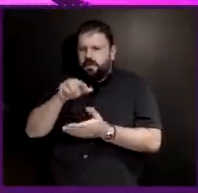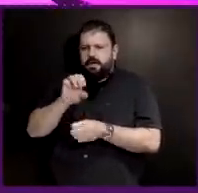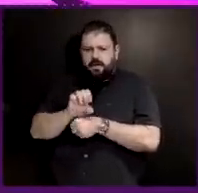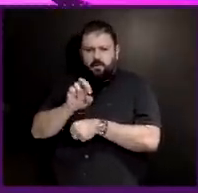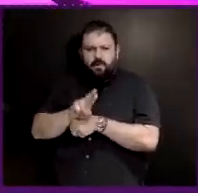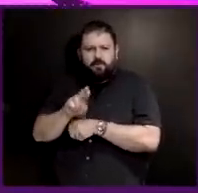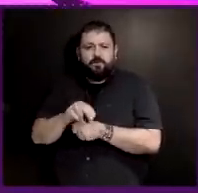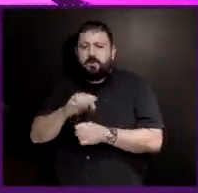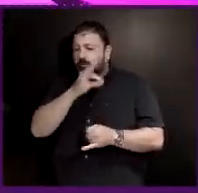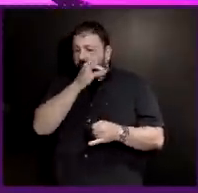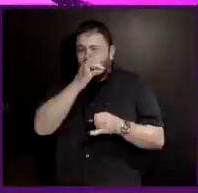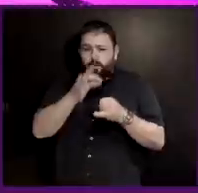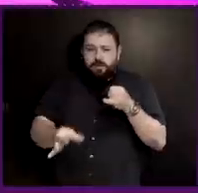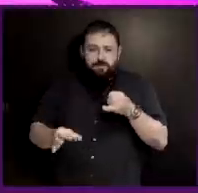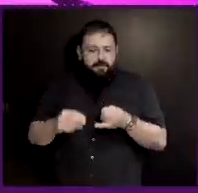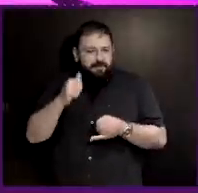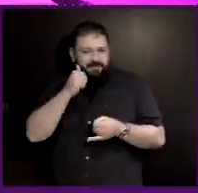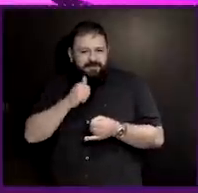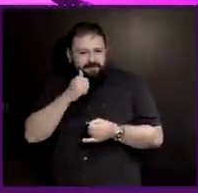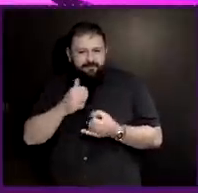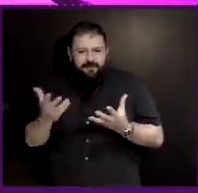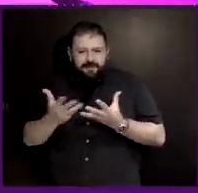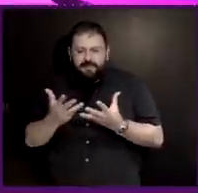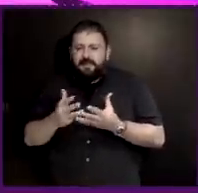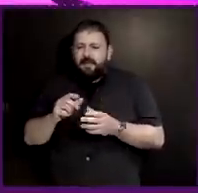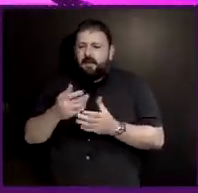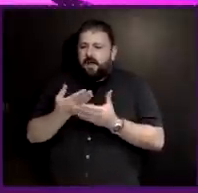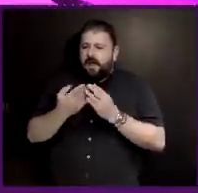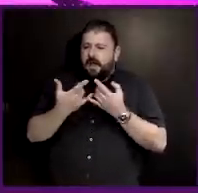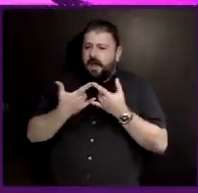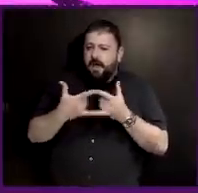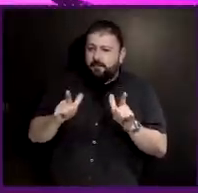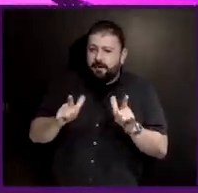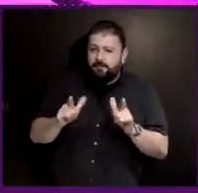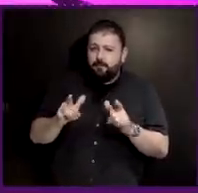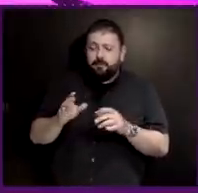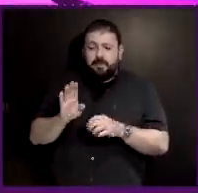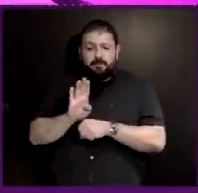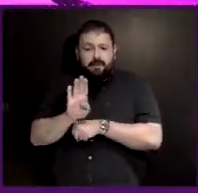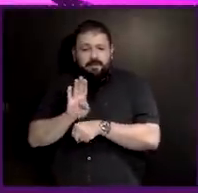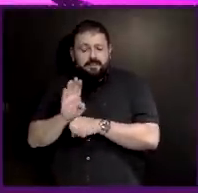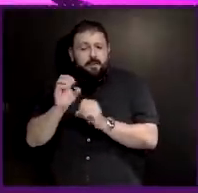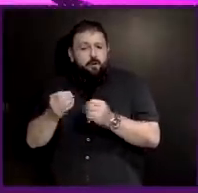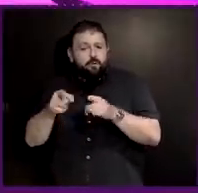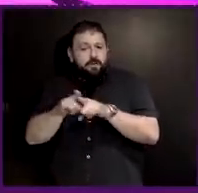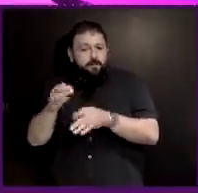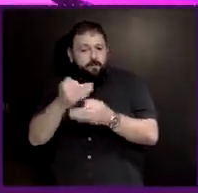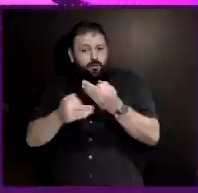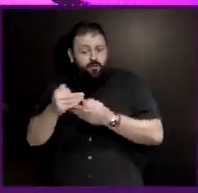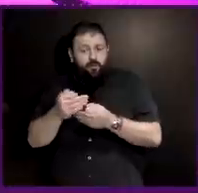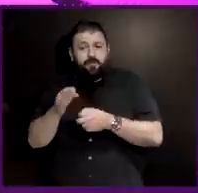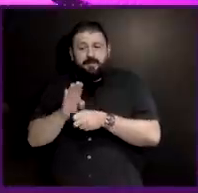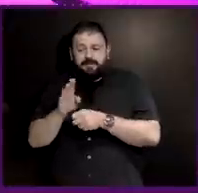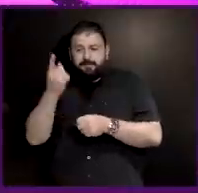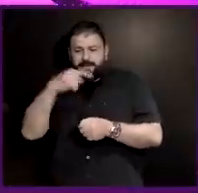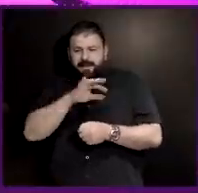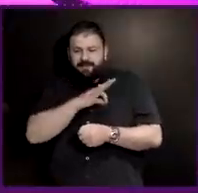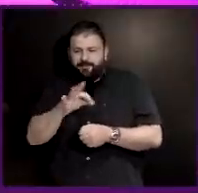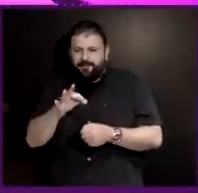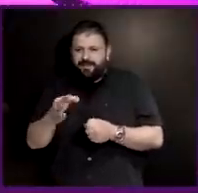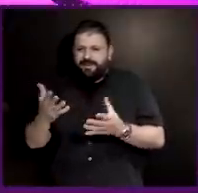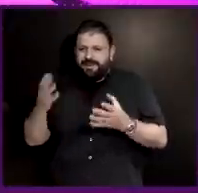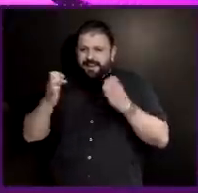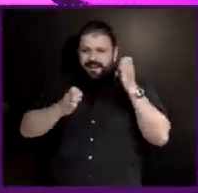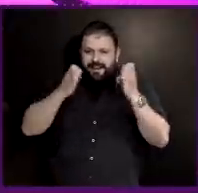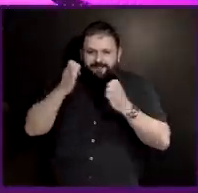extravaganas, como lo hemos hecho, o abrimos en Brasil o cerramos en Brasil, por esta ocasión cerraremos en Brasil y